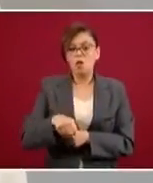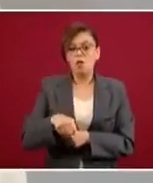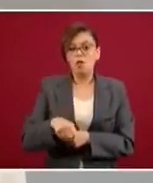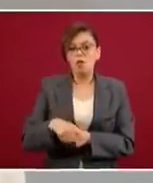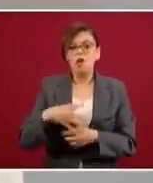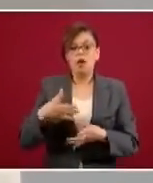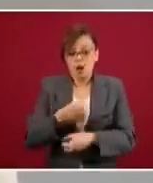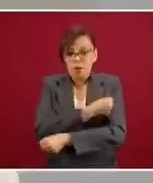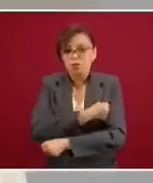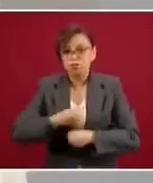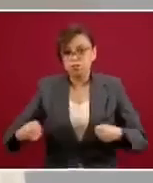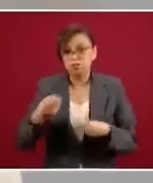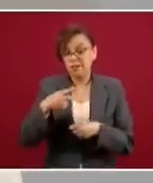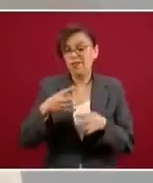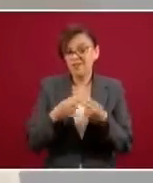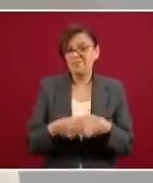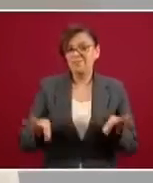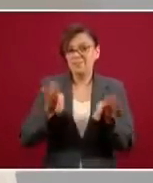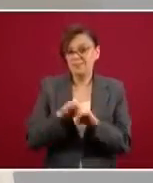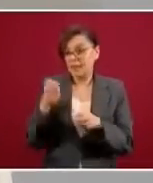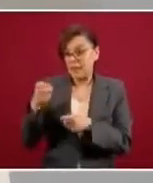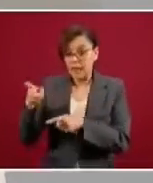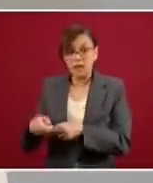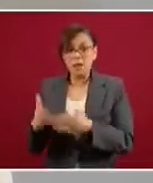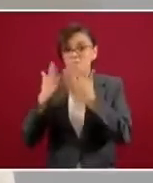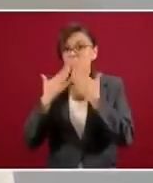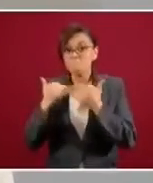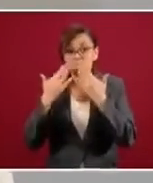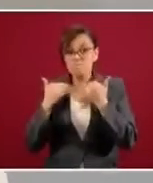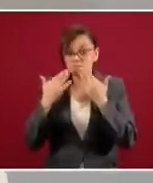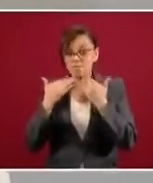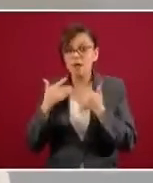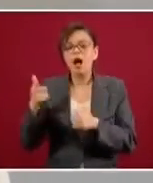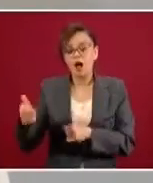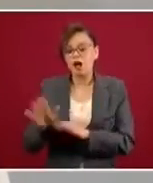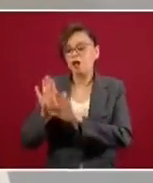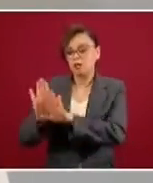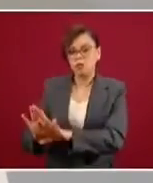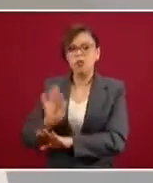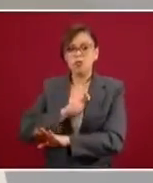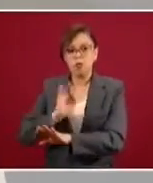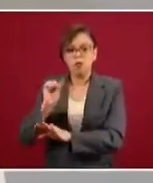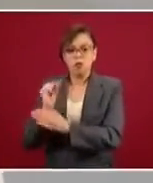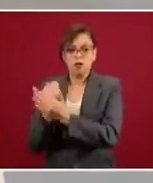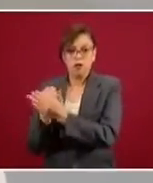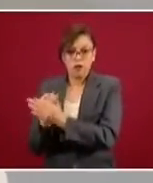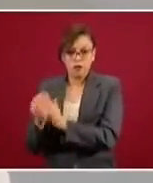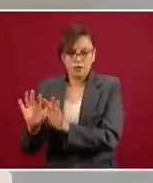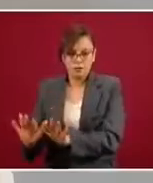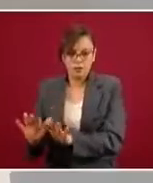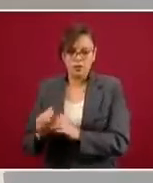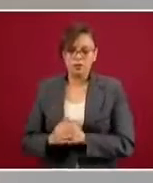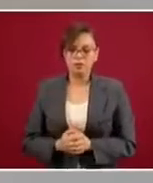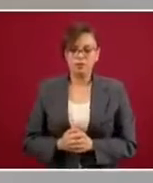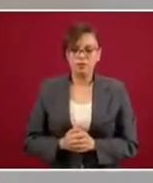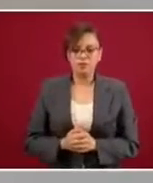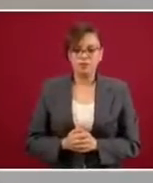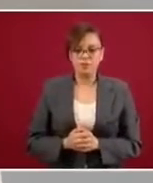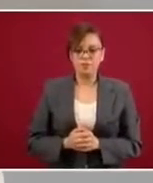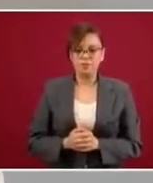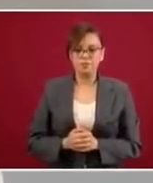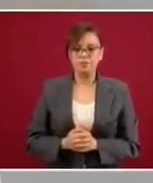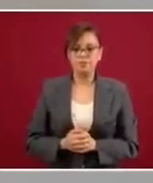elemento importante. Quien no tiene esas características puede esperar, en su mayoría